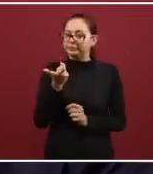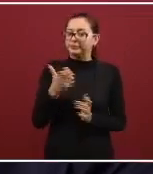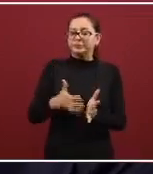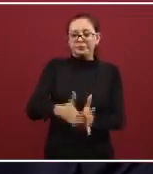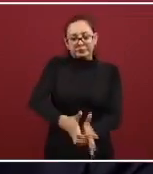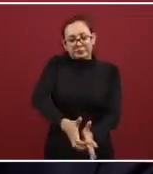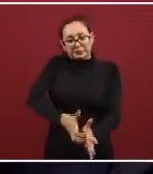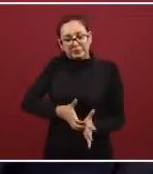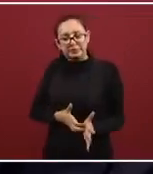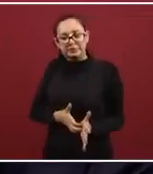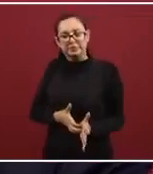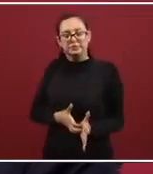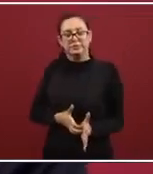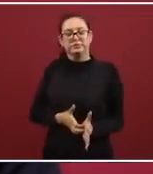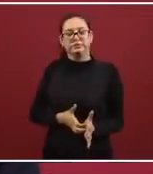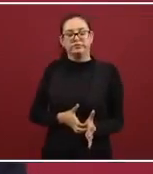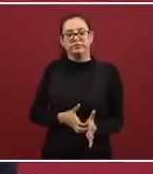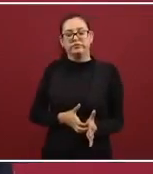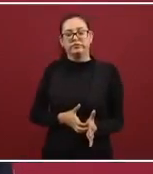constitucional, es una